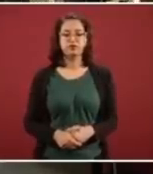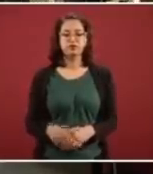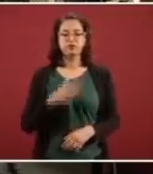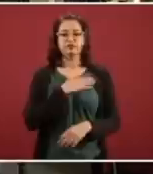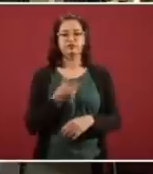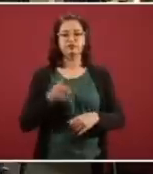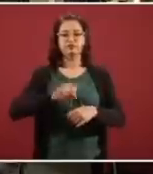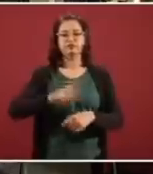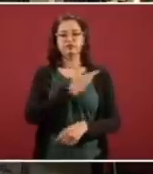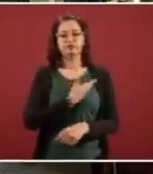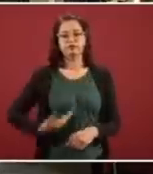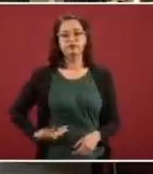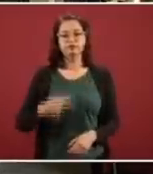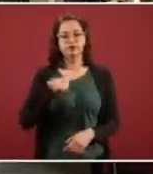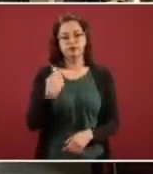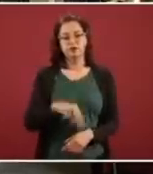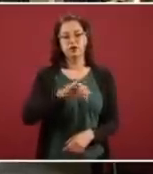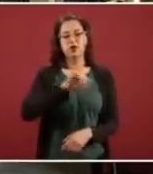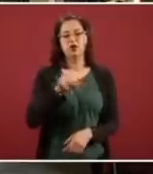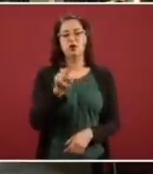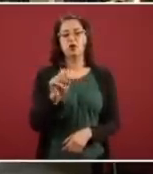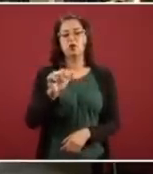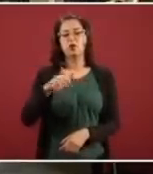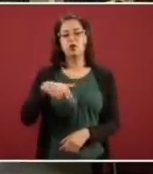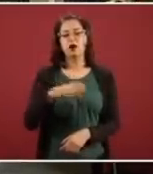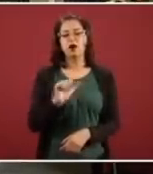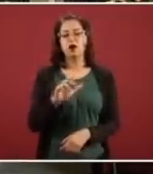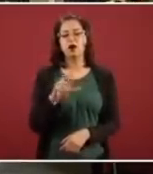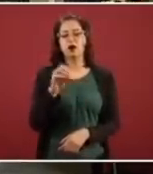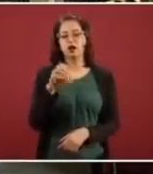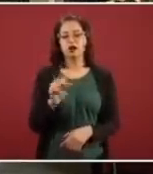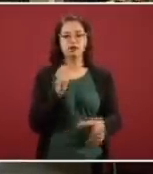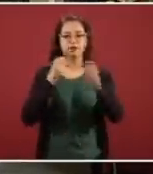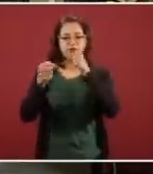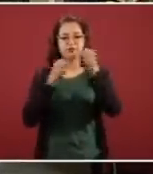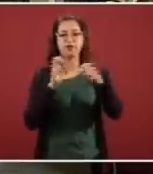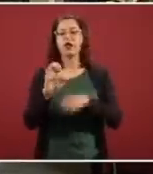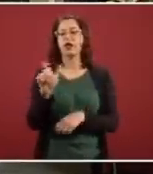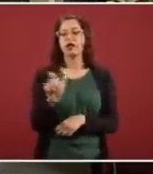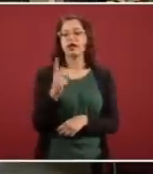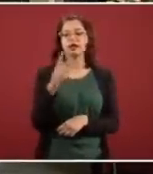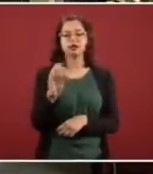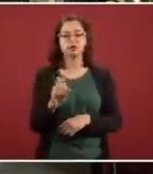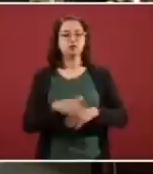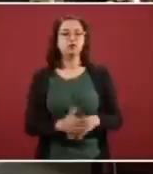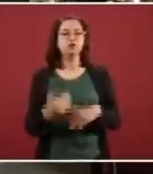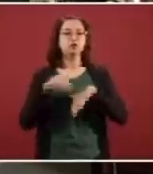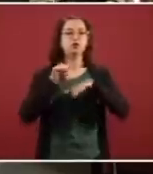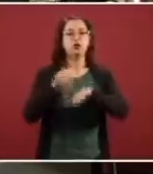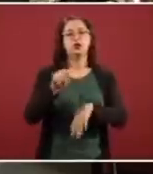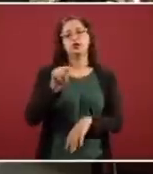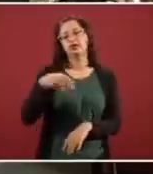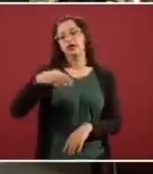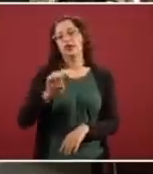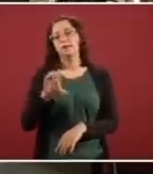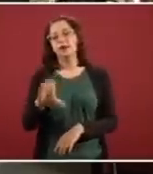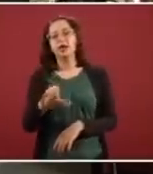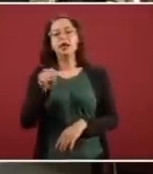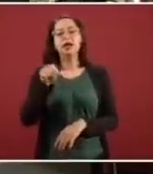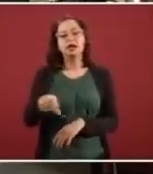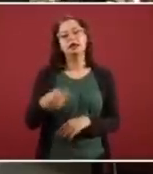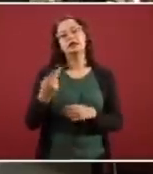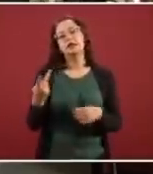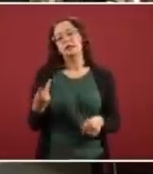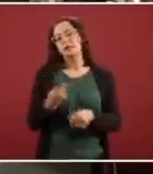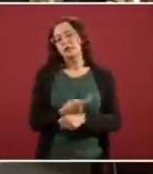Buenos días, señor presidente. Juan Carlos Machorro, del portal Expoc. En el marco del tratado, ¿cuál estima usted que